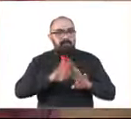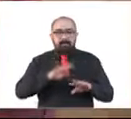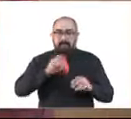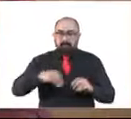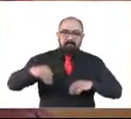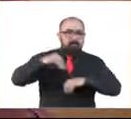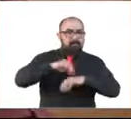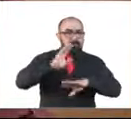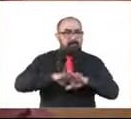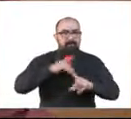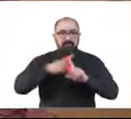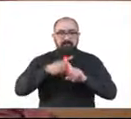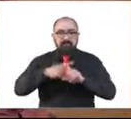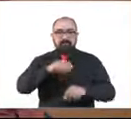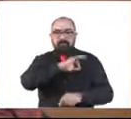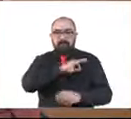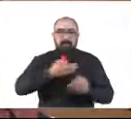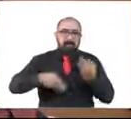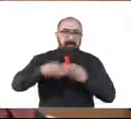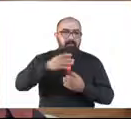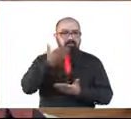doctora.